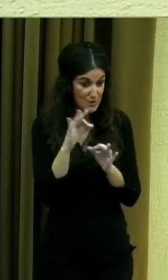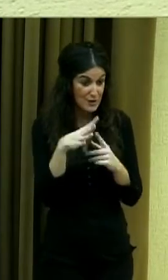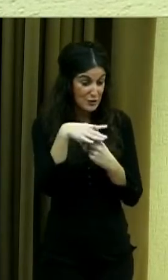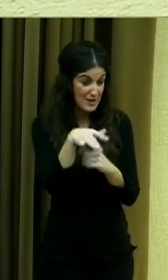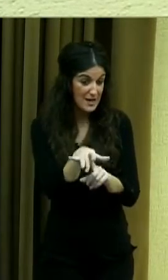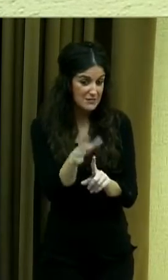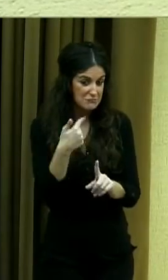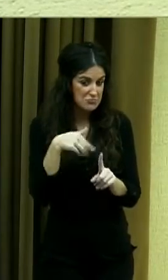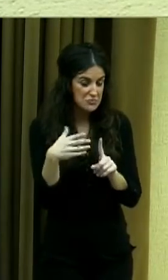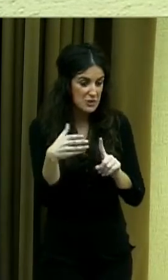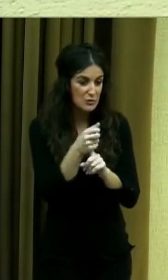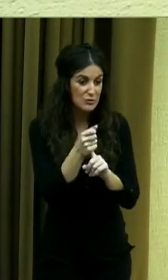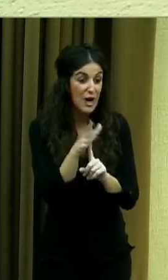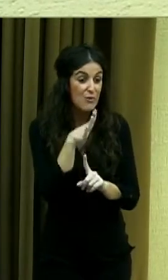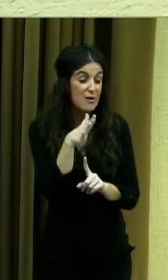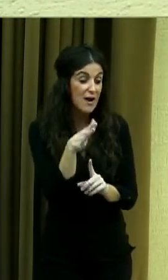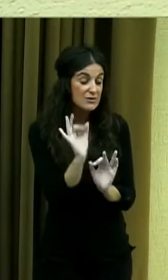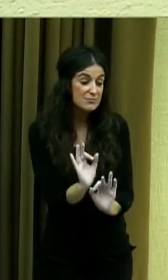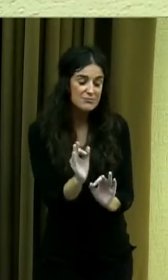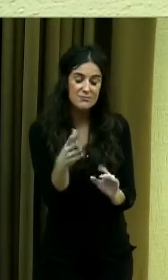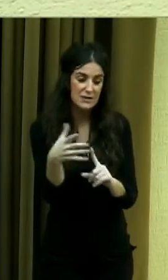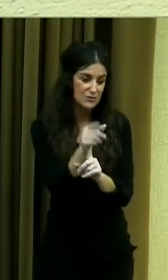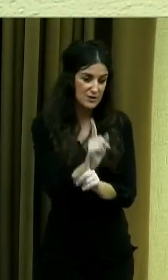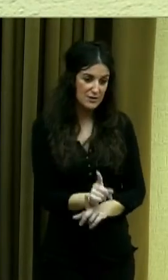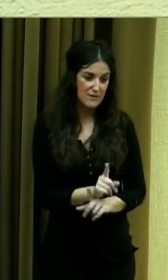vamos a encontrar una etiología.